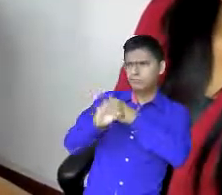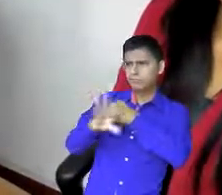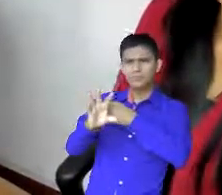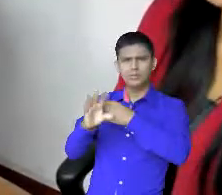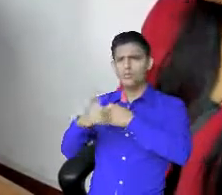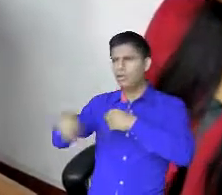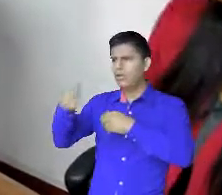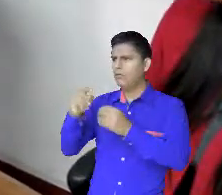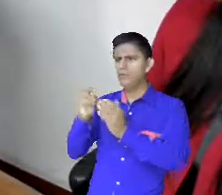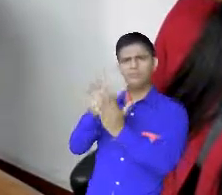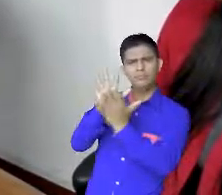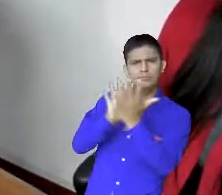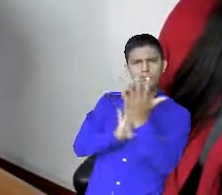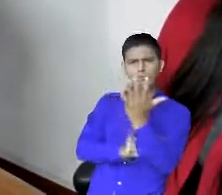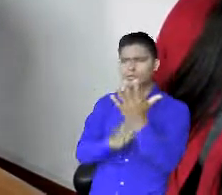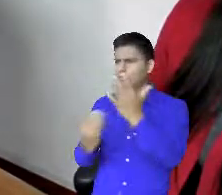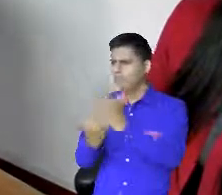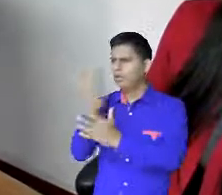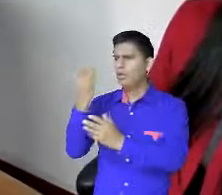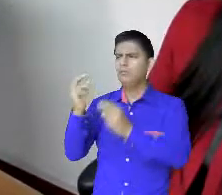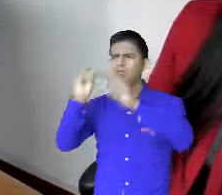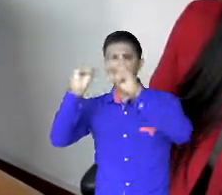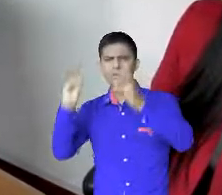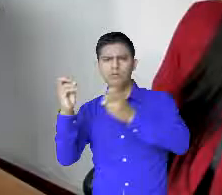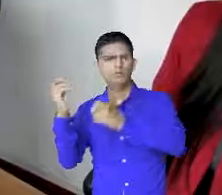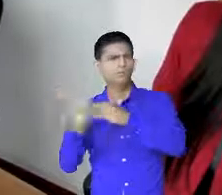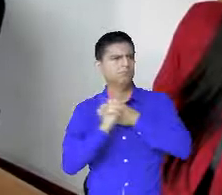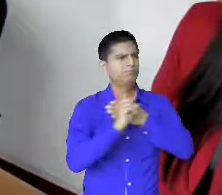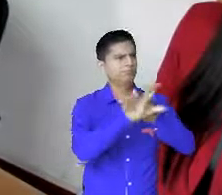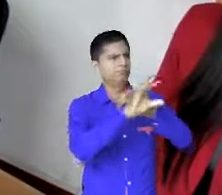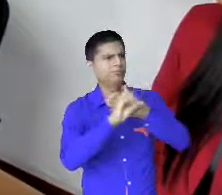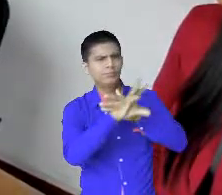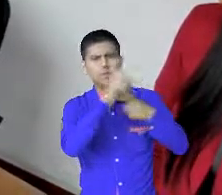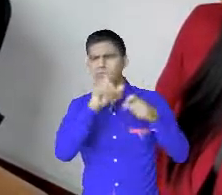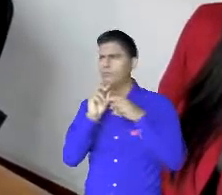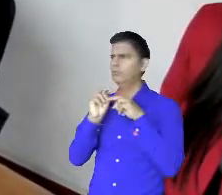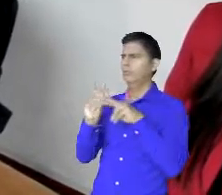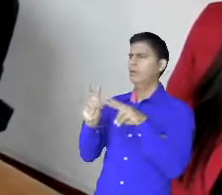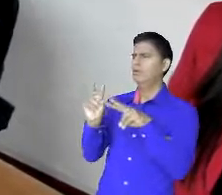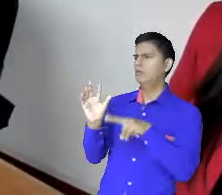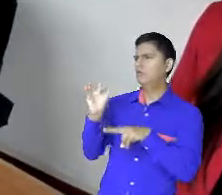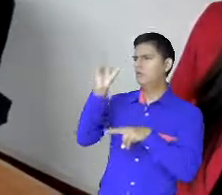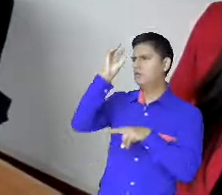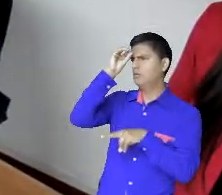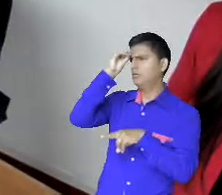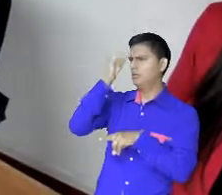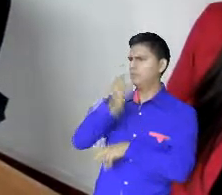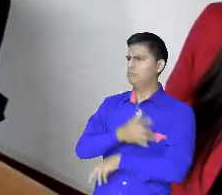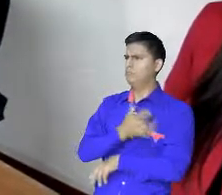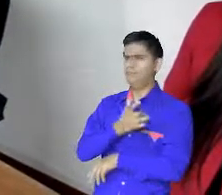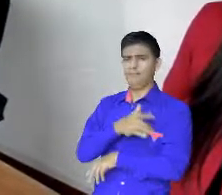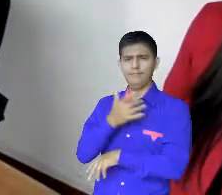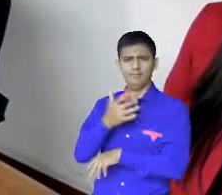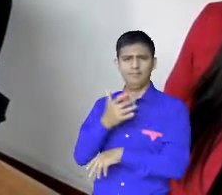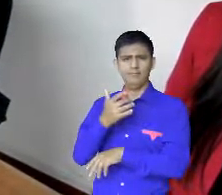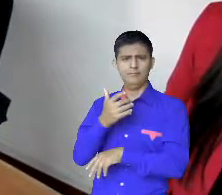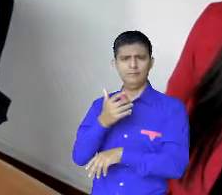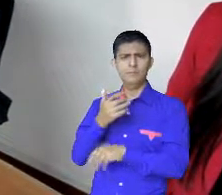de presentar un proyecto que realmente llegue a la sensibilidad del jurado calificador. El